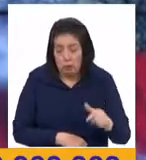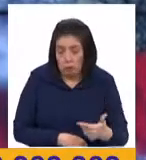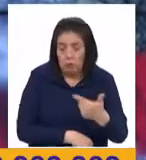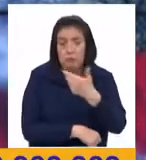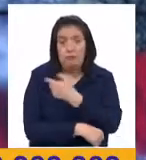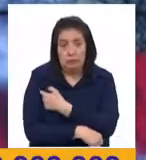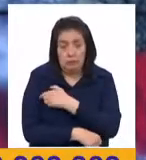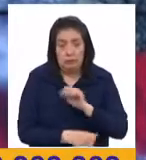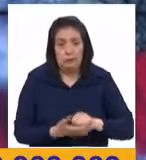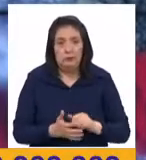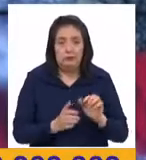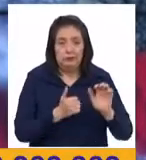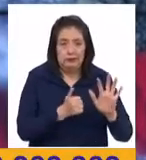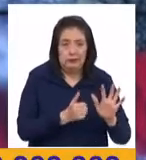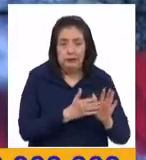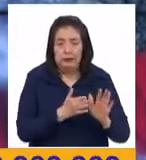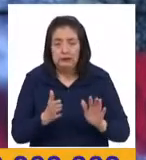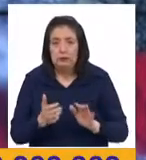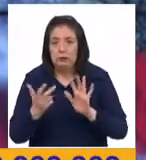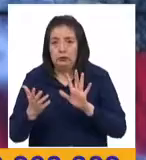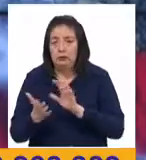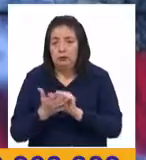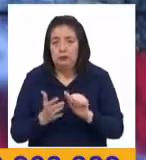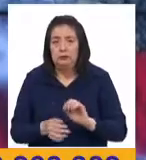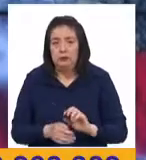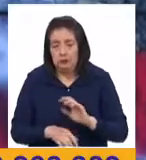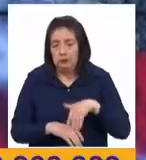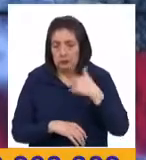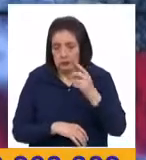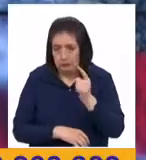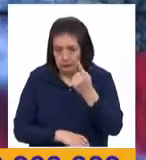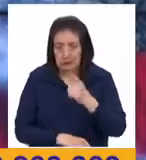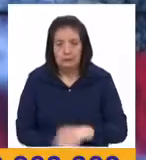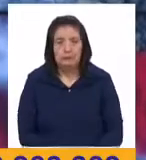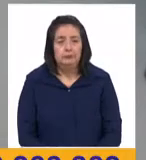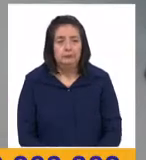se aplica entre los 6 y 8 meses después de la primera. Vamos a ver.